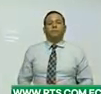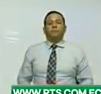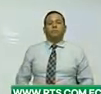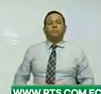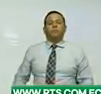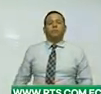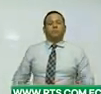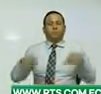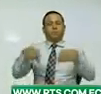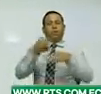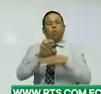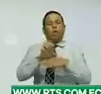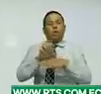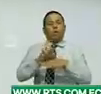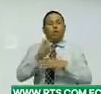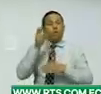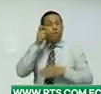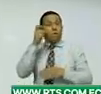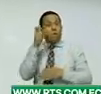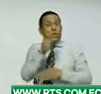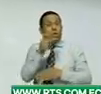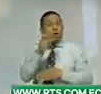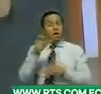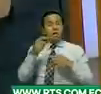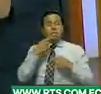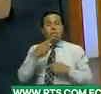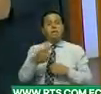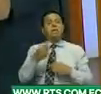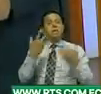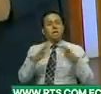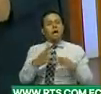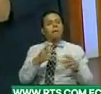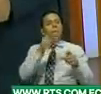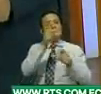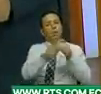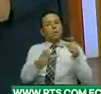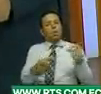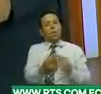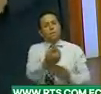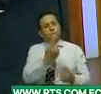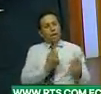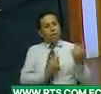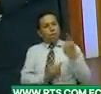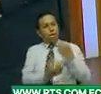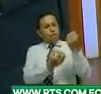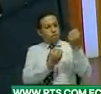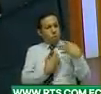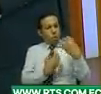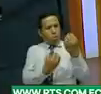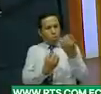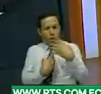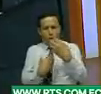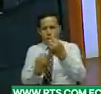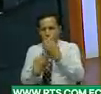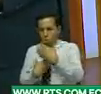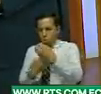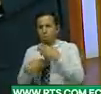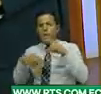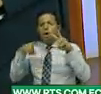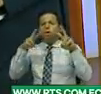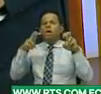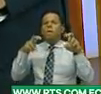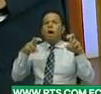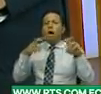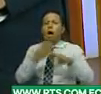En nuestro país, la Fiscalía General del Estado continúa receptando las versiones de los involucrados en el presunto cometimiento del delito de tráfico de